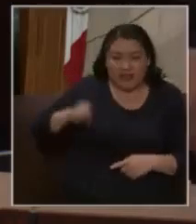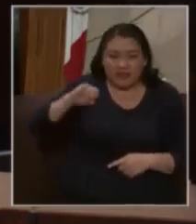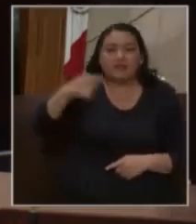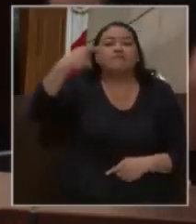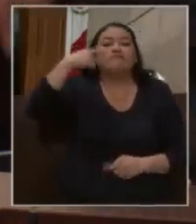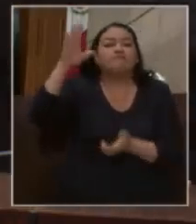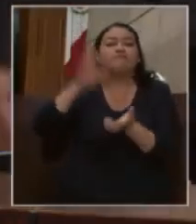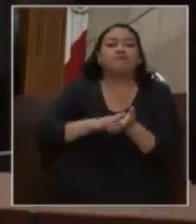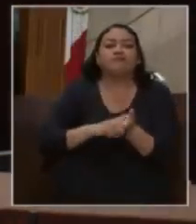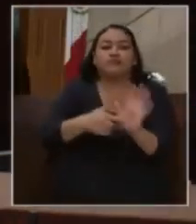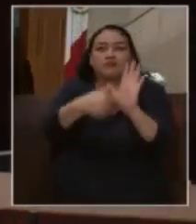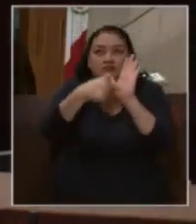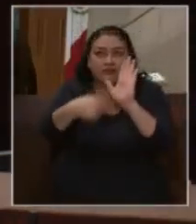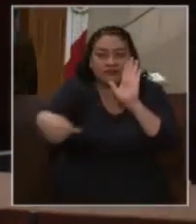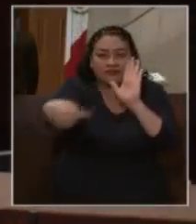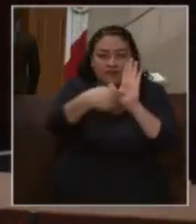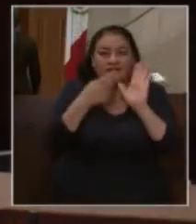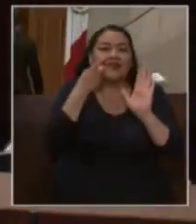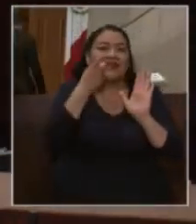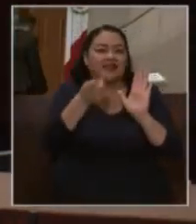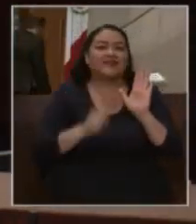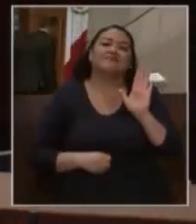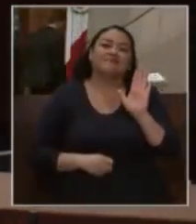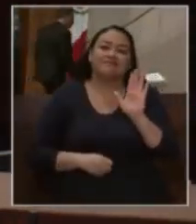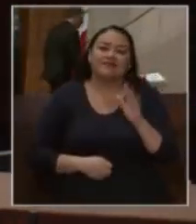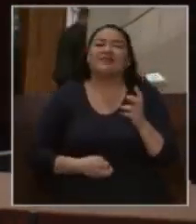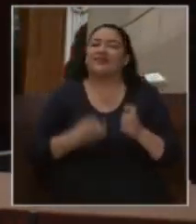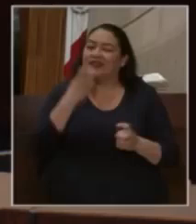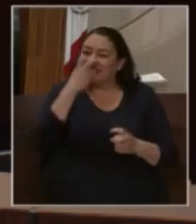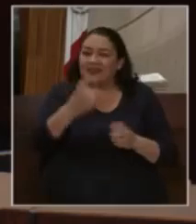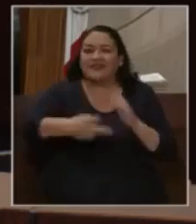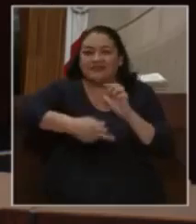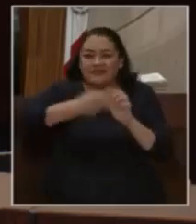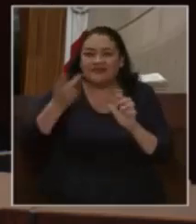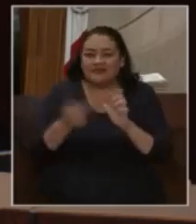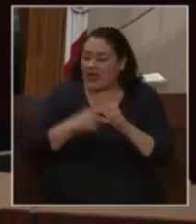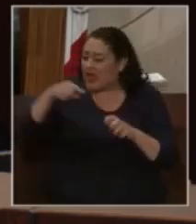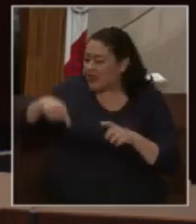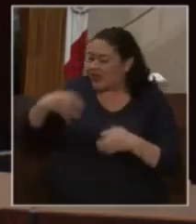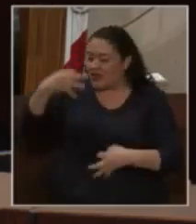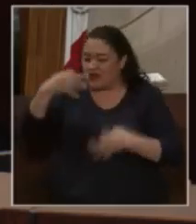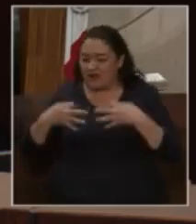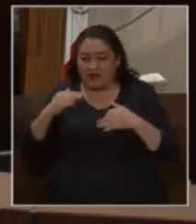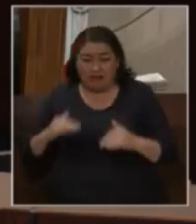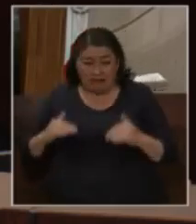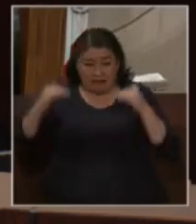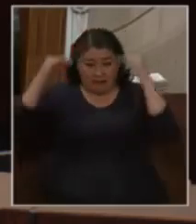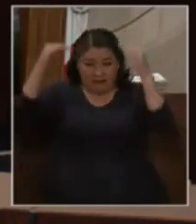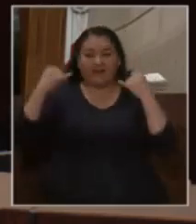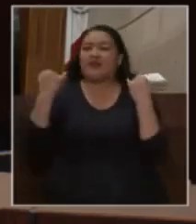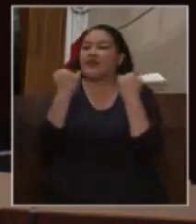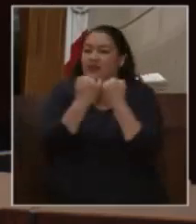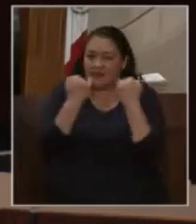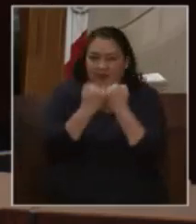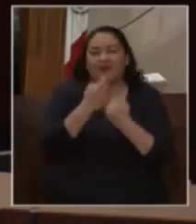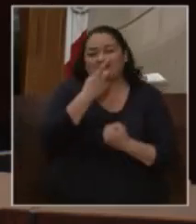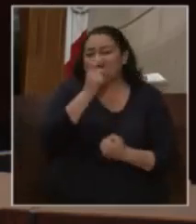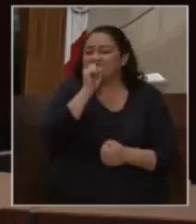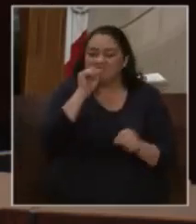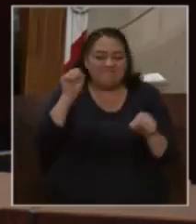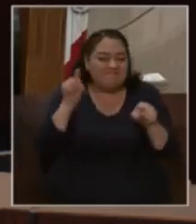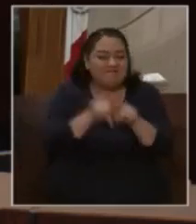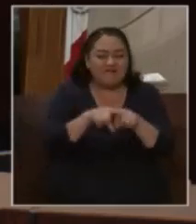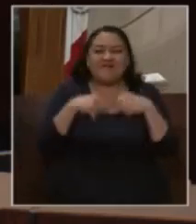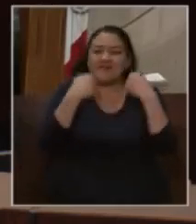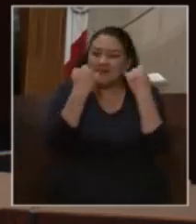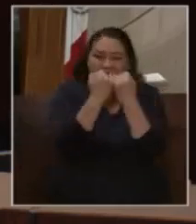es retomado en diversos criterios que también tiene esta Sala Superior, en donde reconoce también